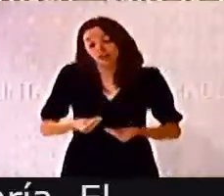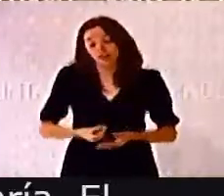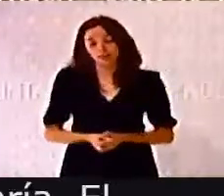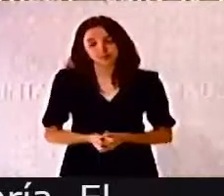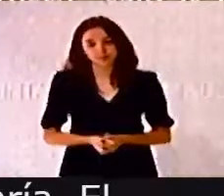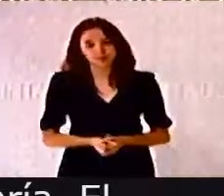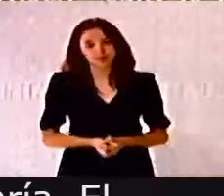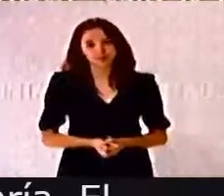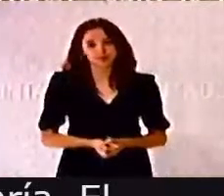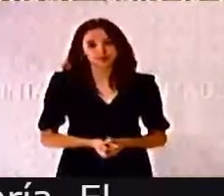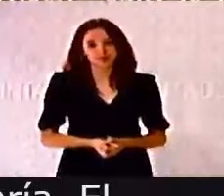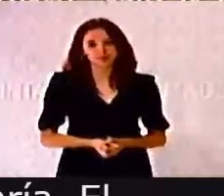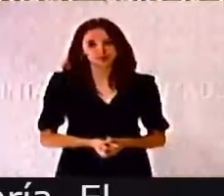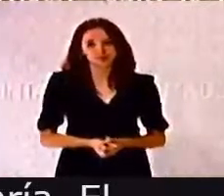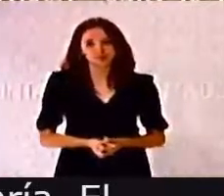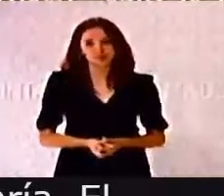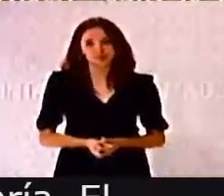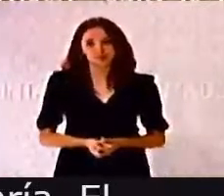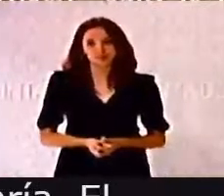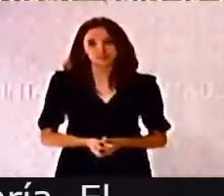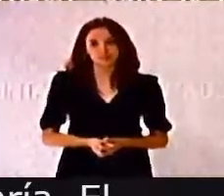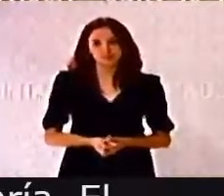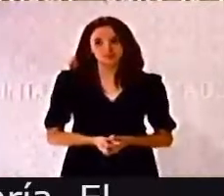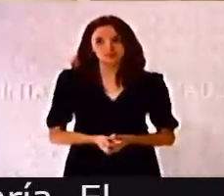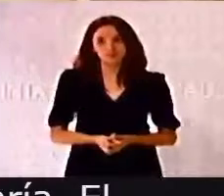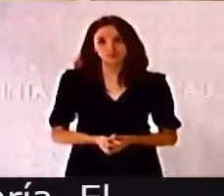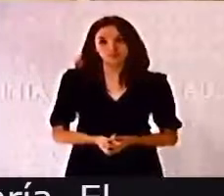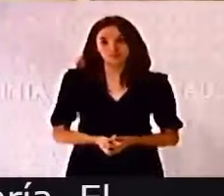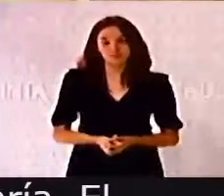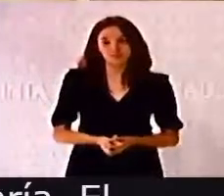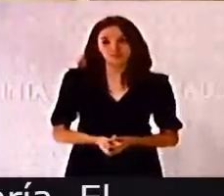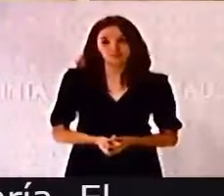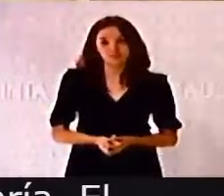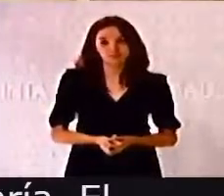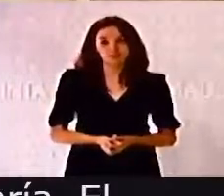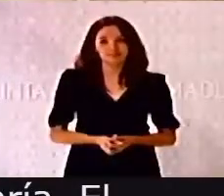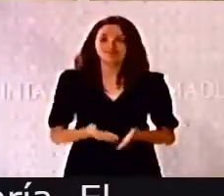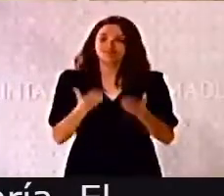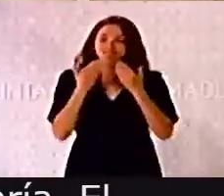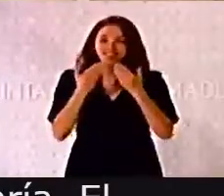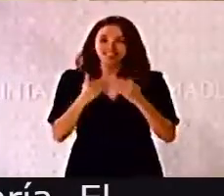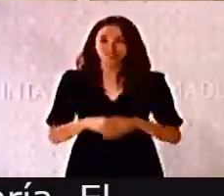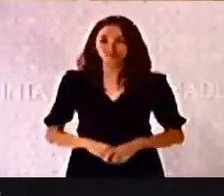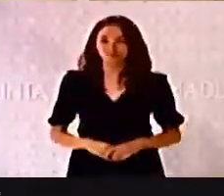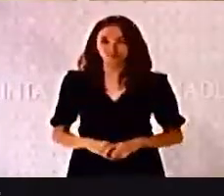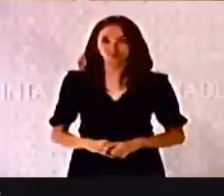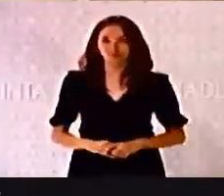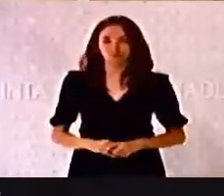¿Vale? Venga, muchas gracias.